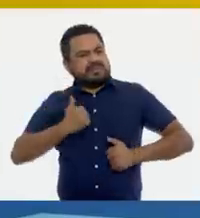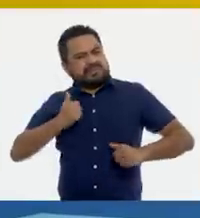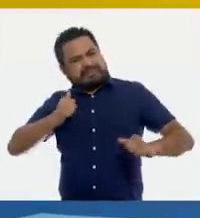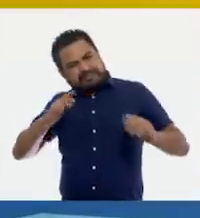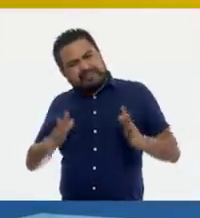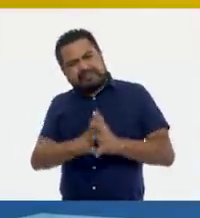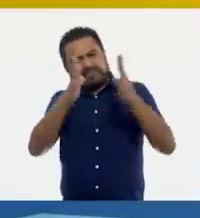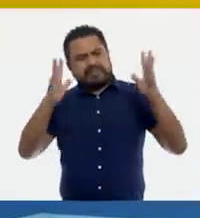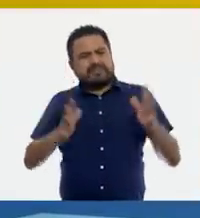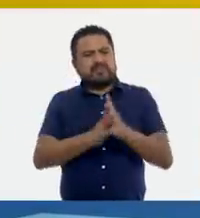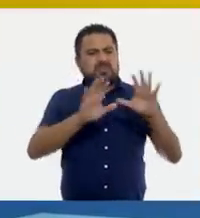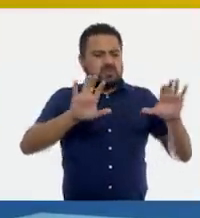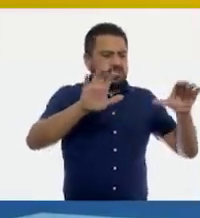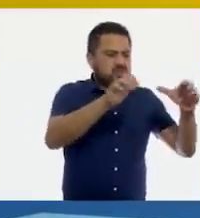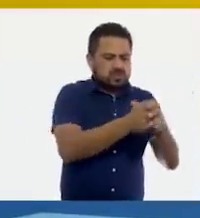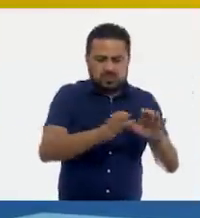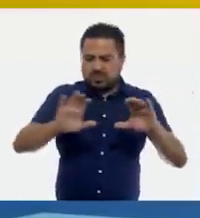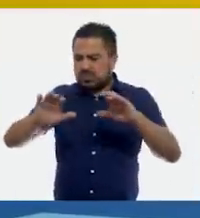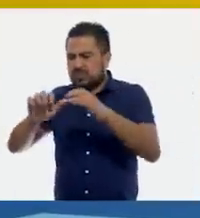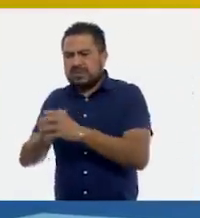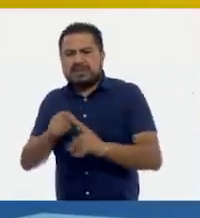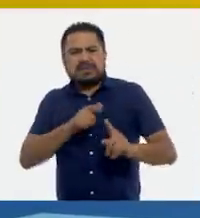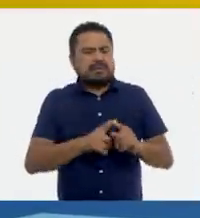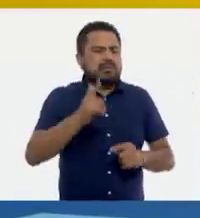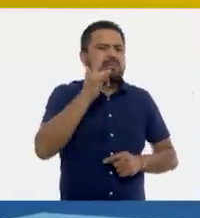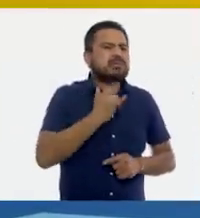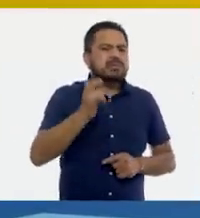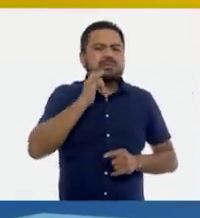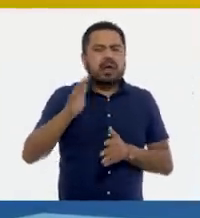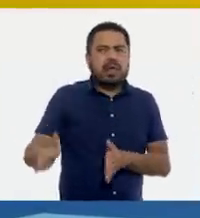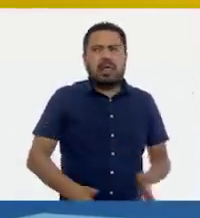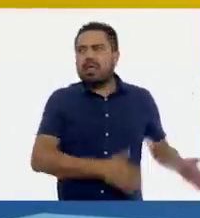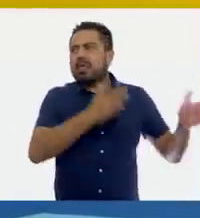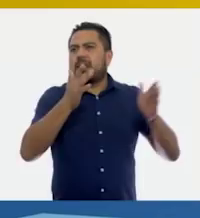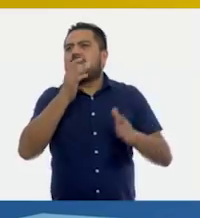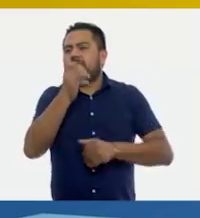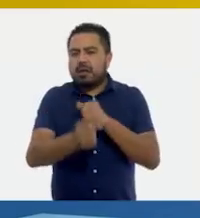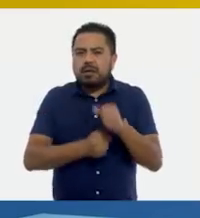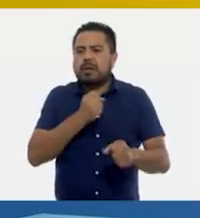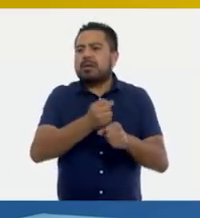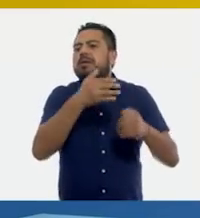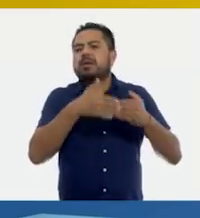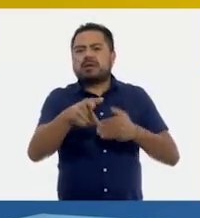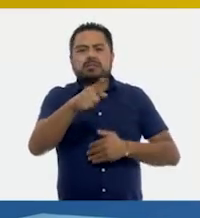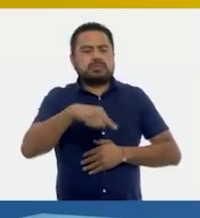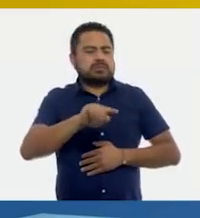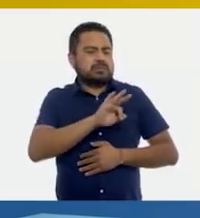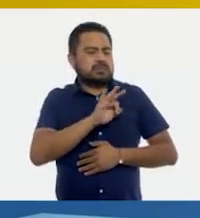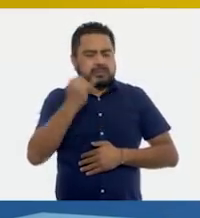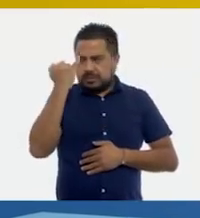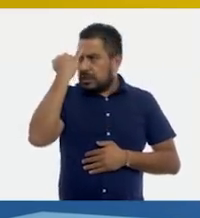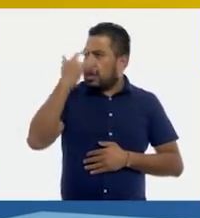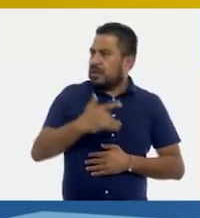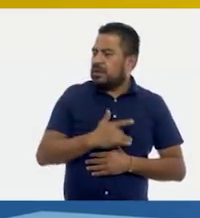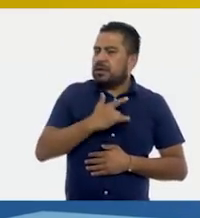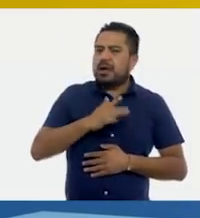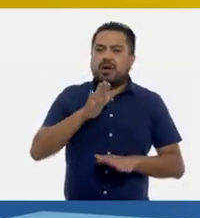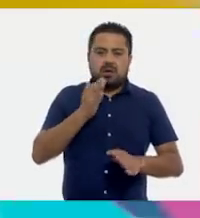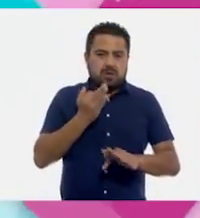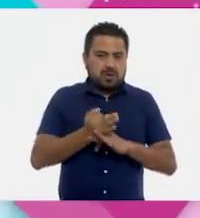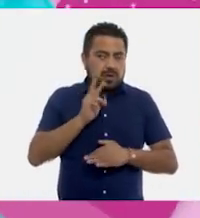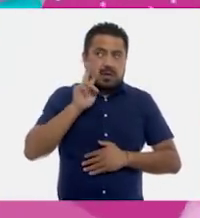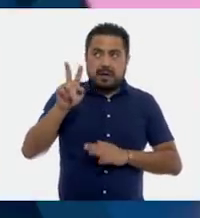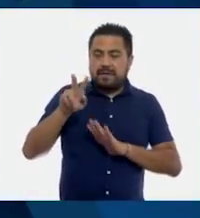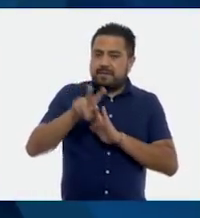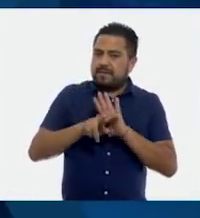entre distintas facciones y esta lucha se prolongó durante los siguientes años. Para que tengamos un panorama general, vamos a ver el siguiente